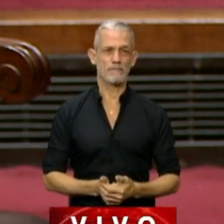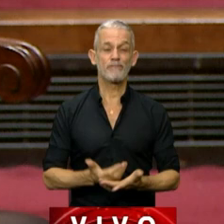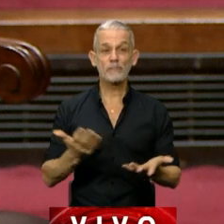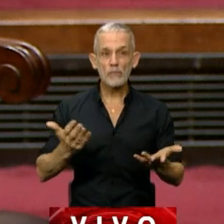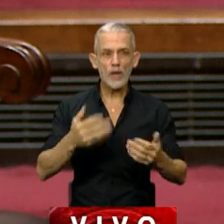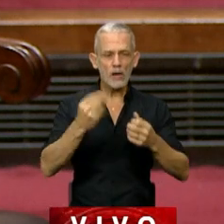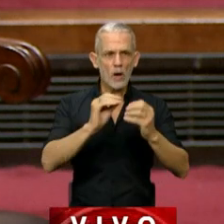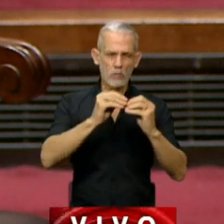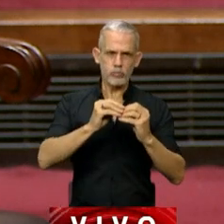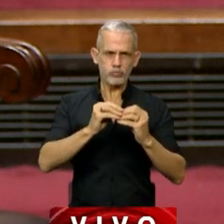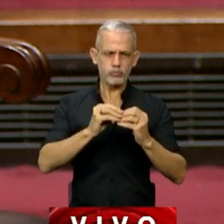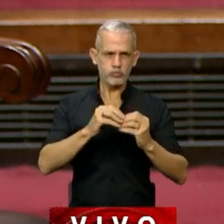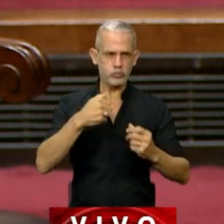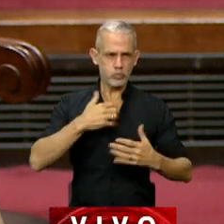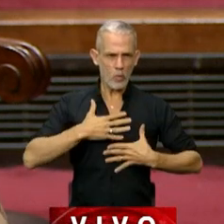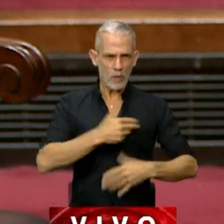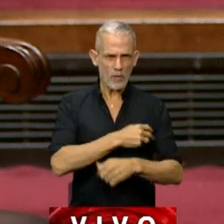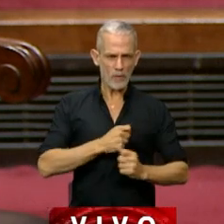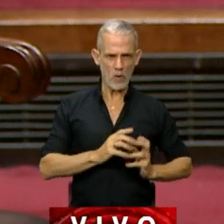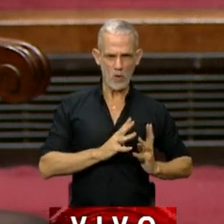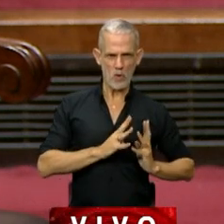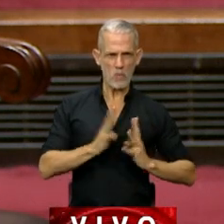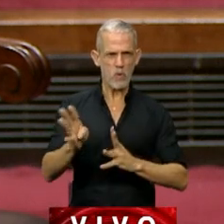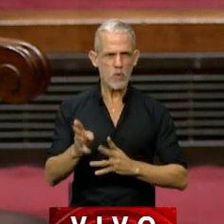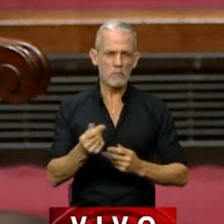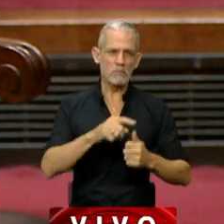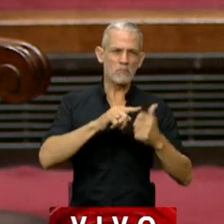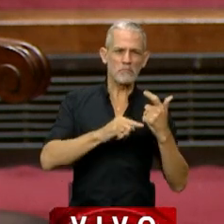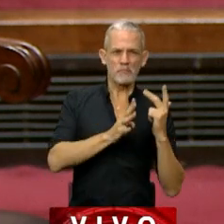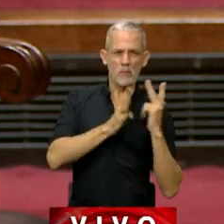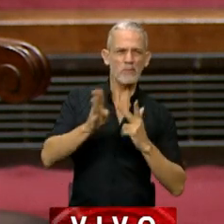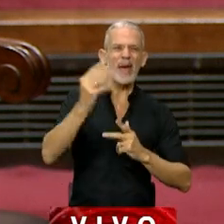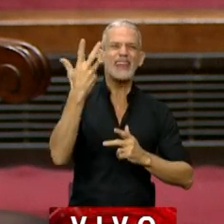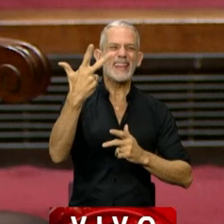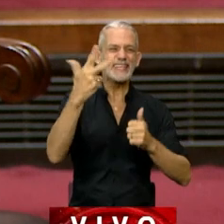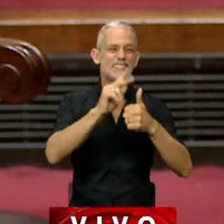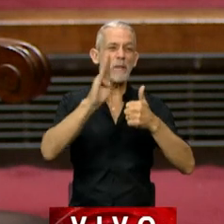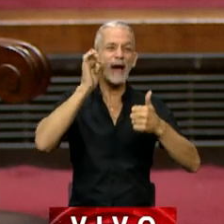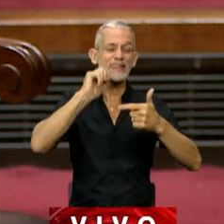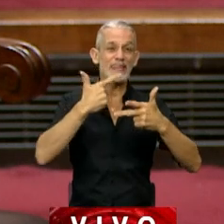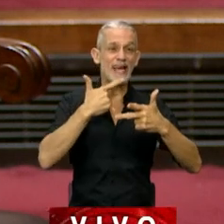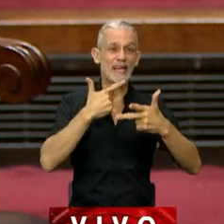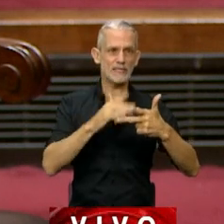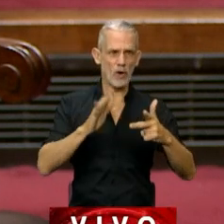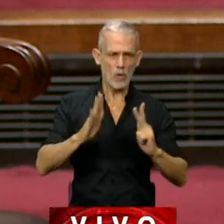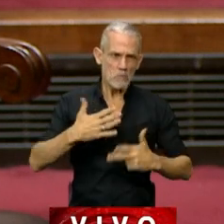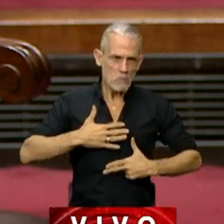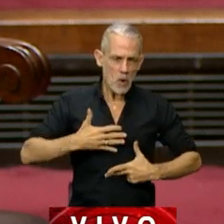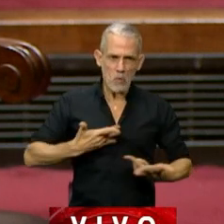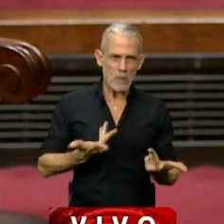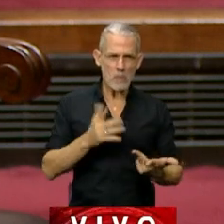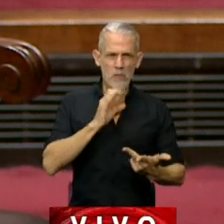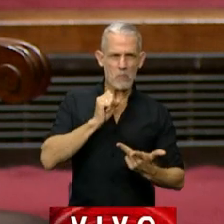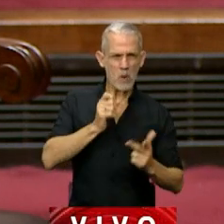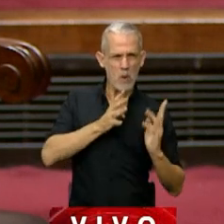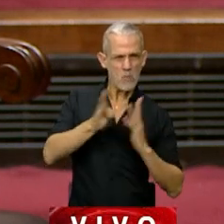de multiresistencia, es decir, cuando hay resistencia a 3 bacterias, de resistencia extrema, cuando hay